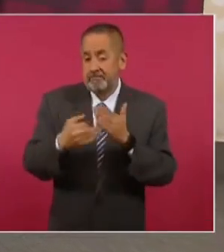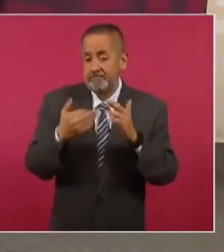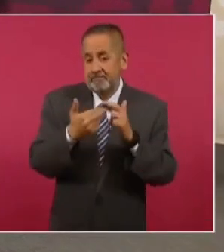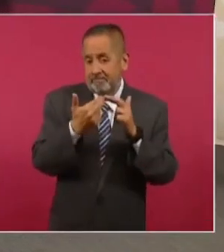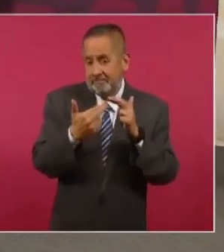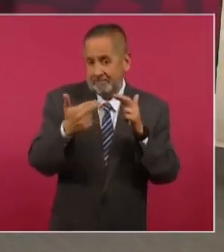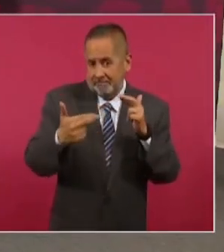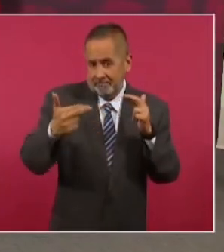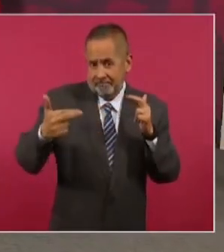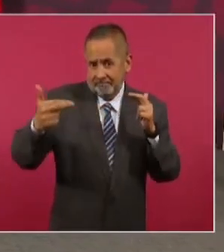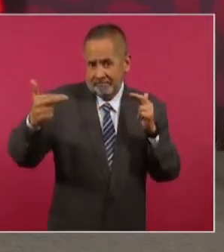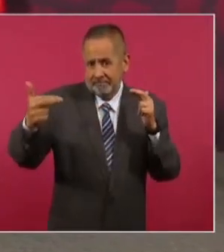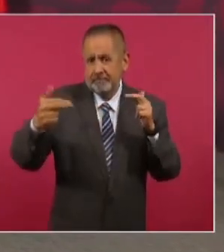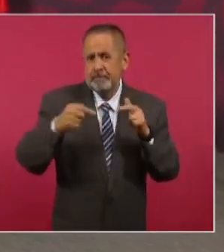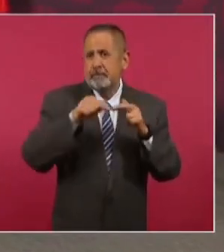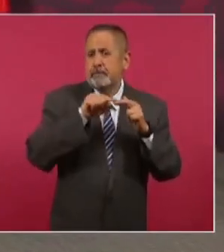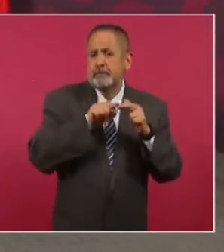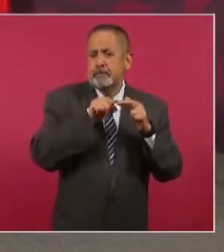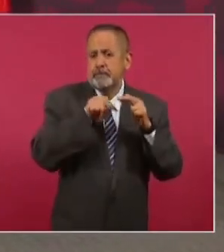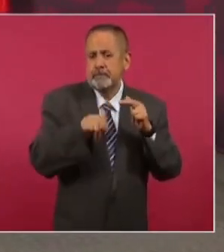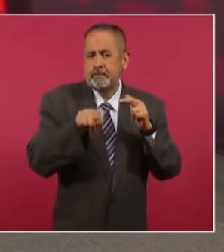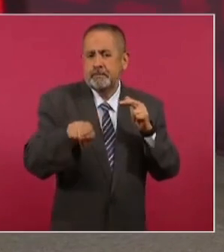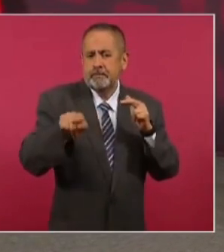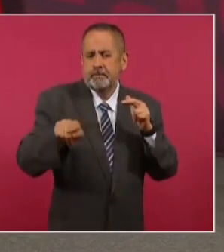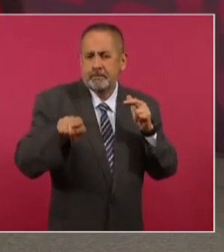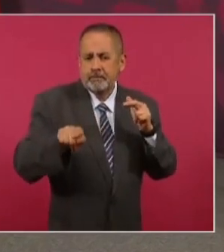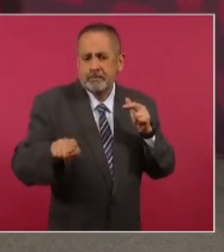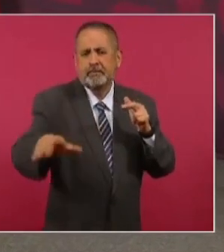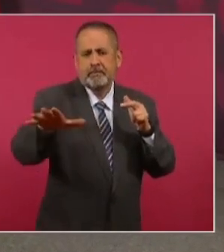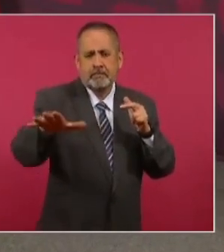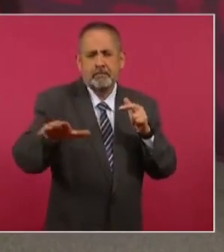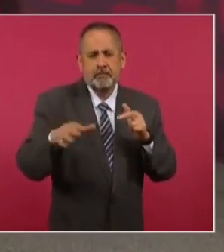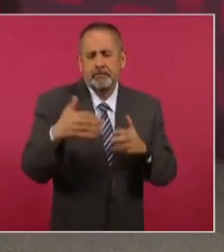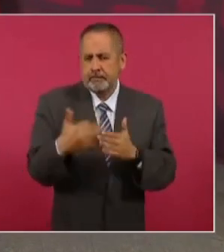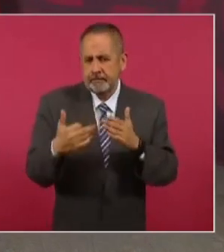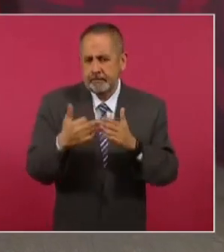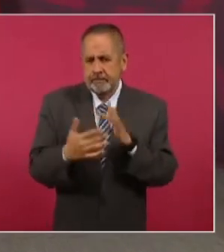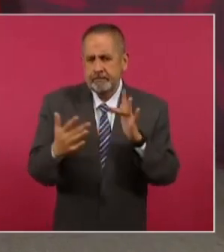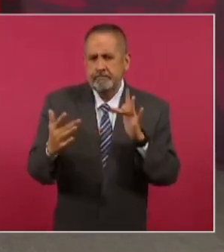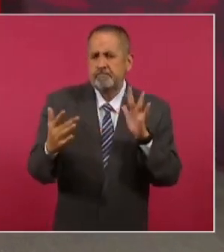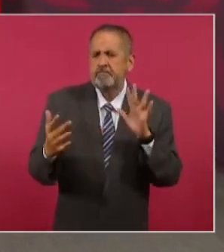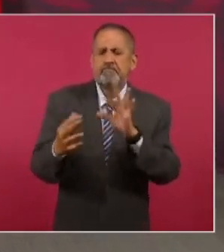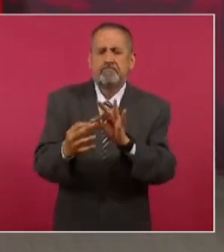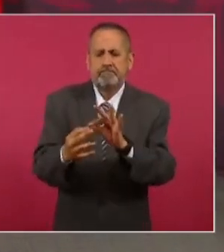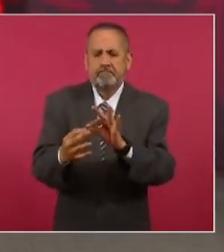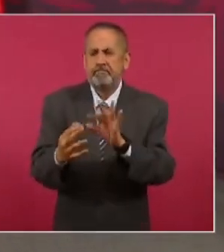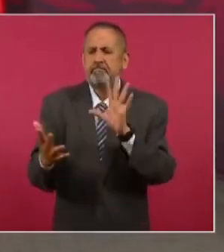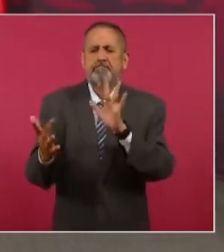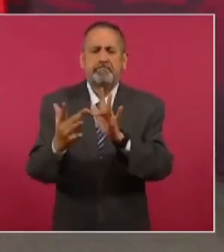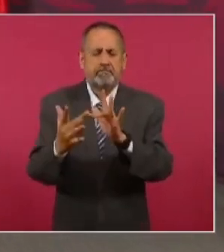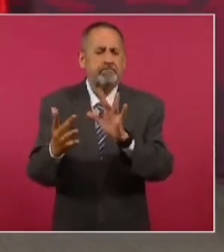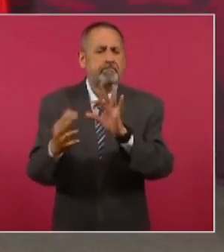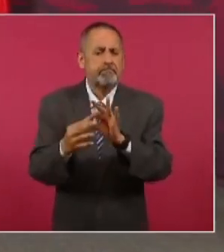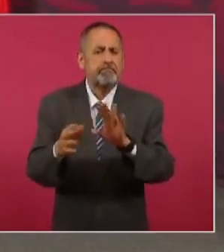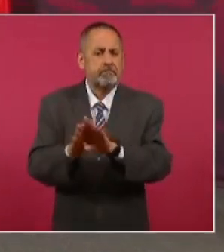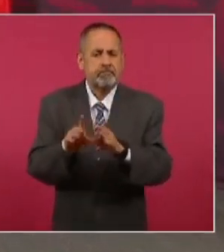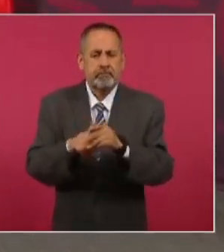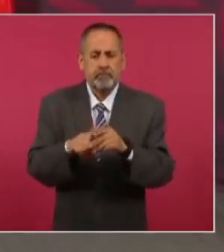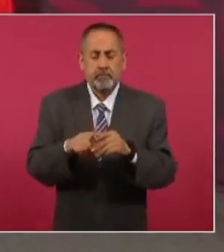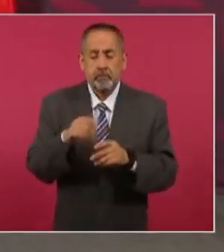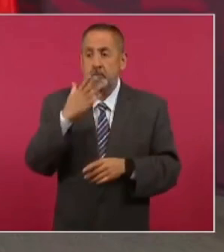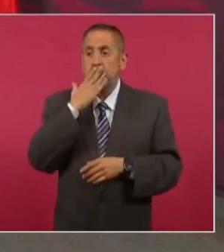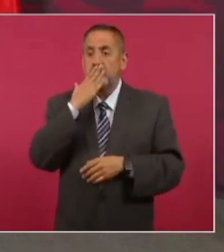distribución para para conectar el norte